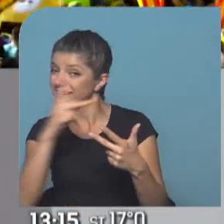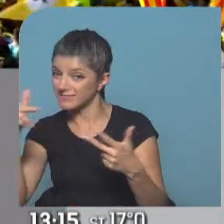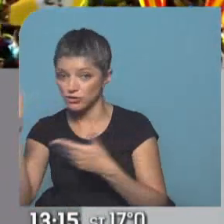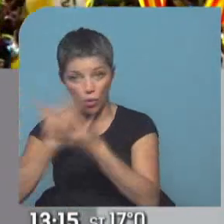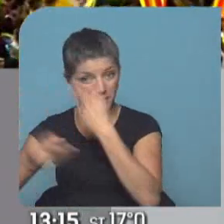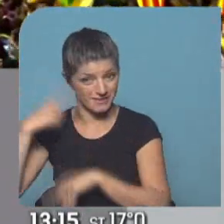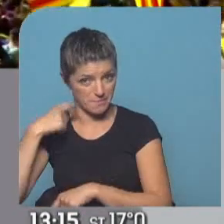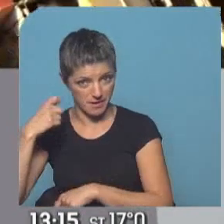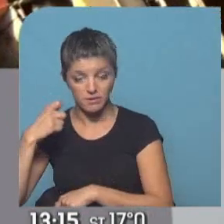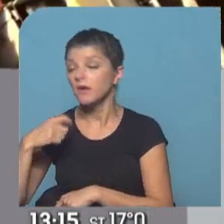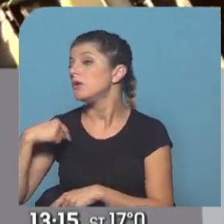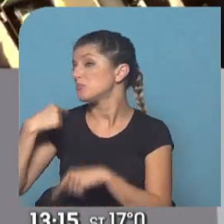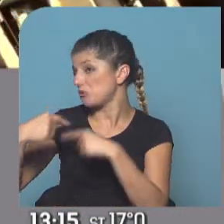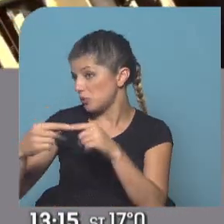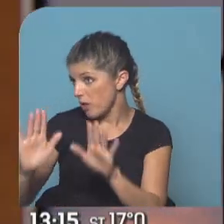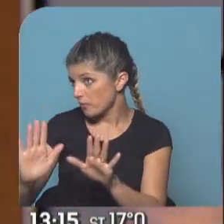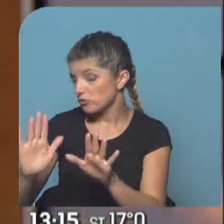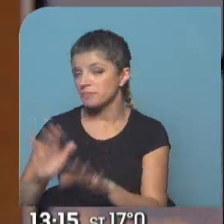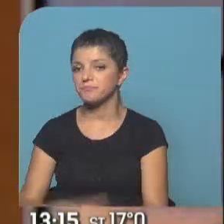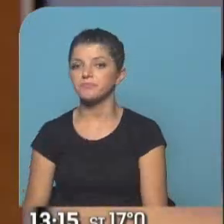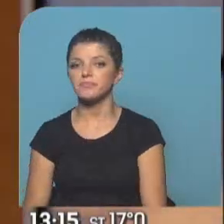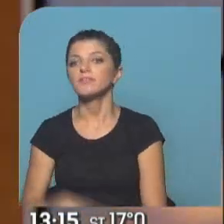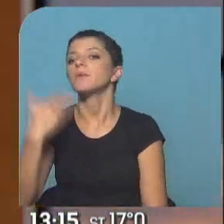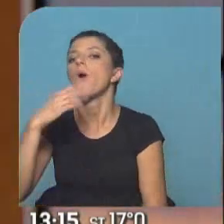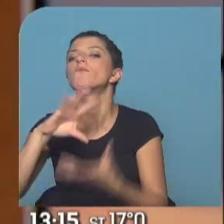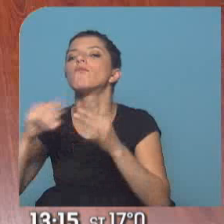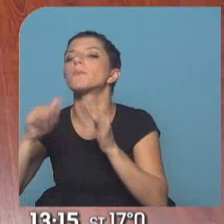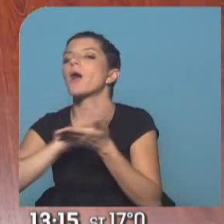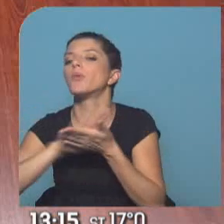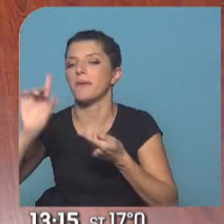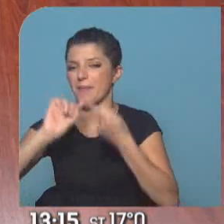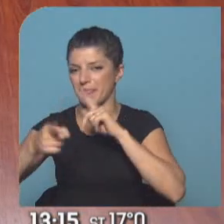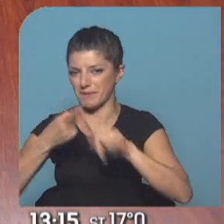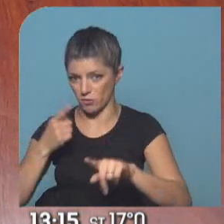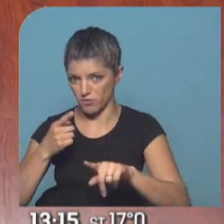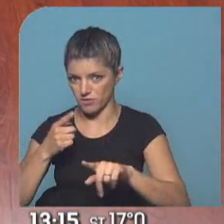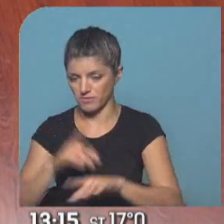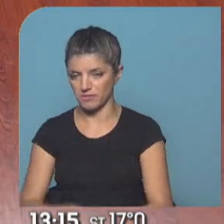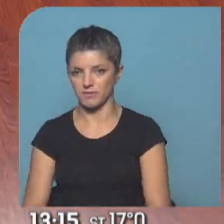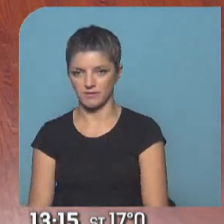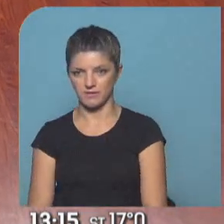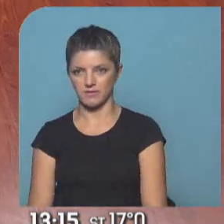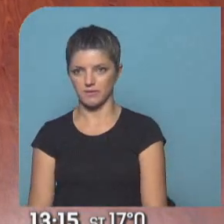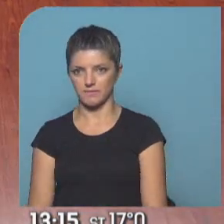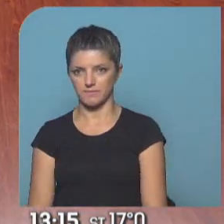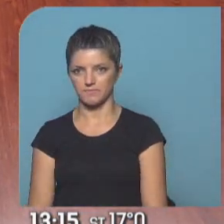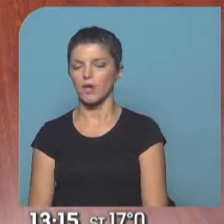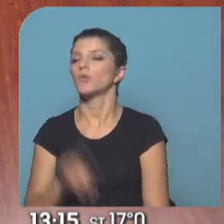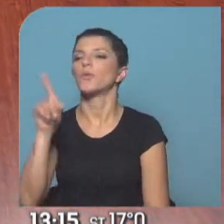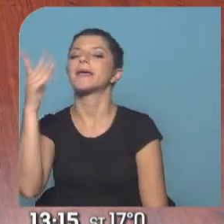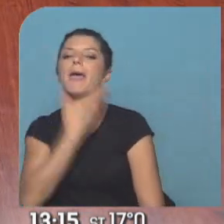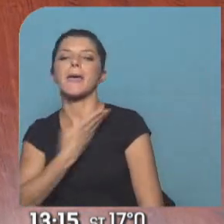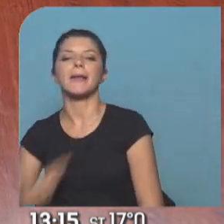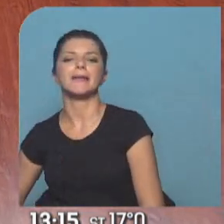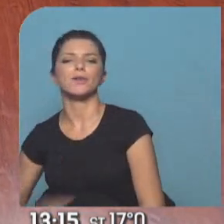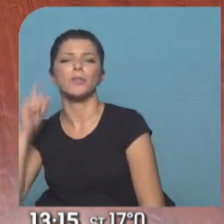seguiremos teniendo y como decía, vamos a tener una nueva manera de relacionarnos. Está claro que no es que el Estado español es